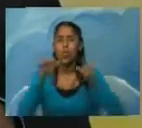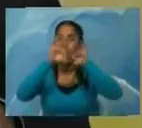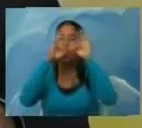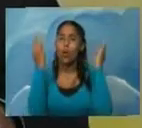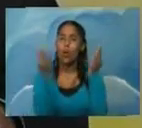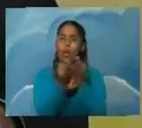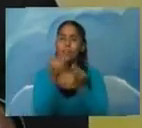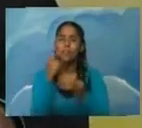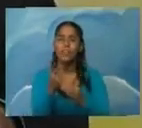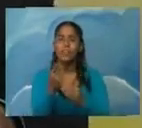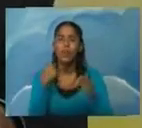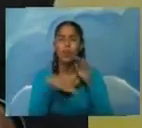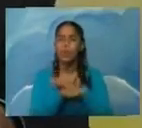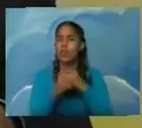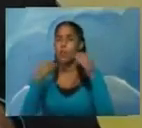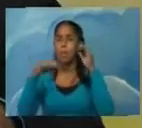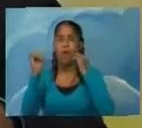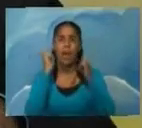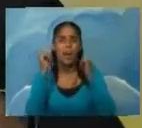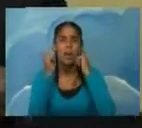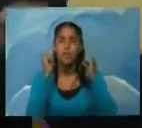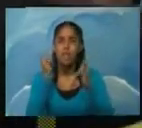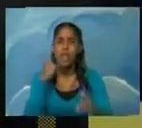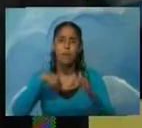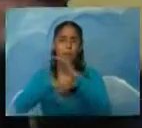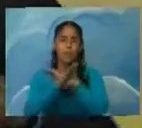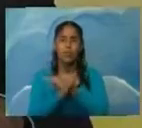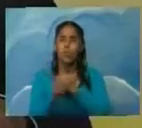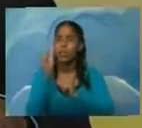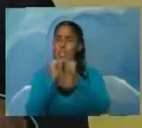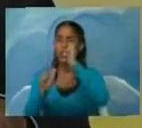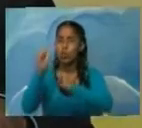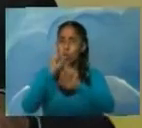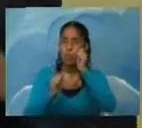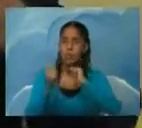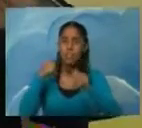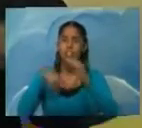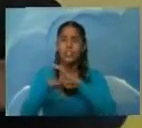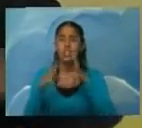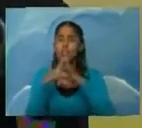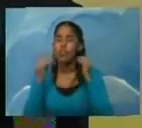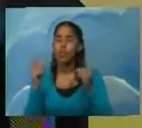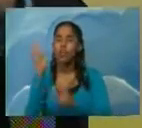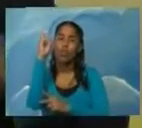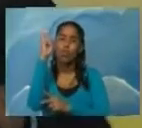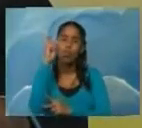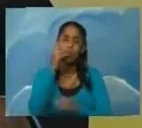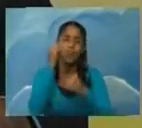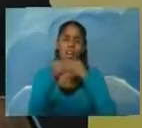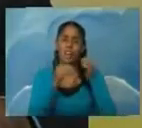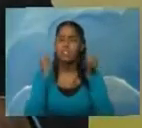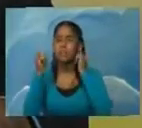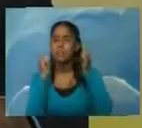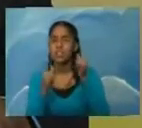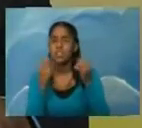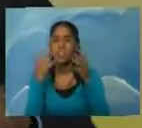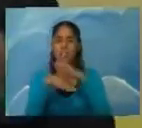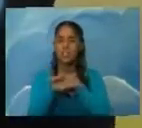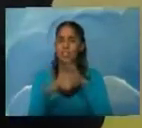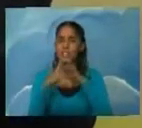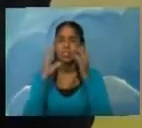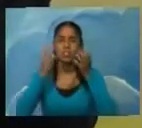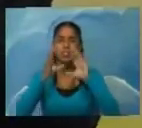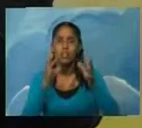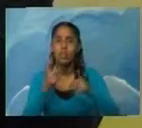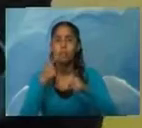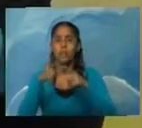Mira, no, pero ellos van a la fiesta, pero ellos van y toman y todos los viernes hacen su fiesta y hacen sus bochinches.